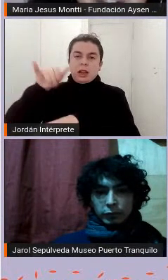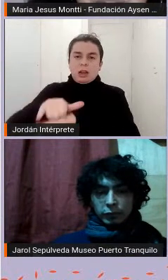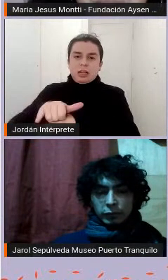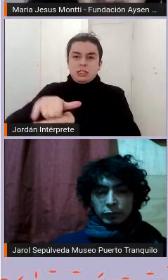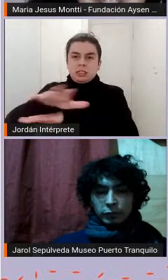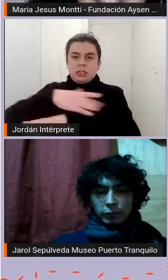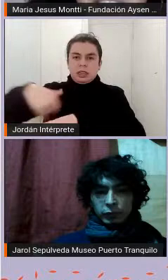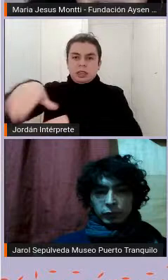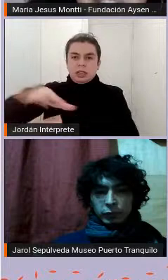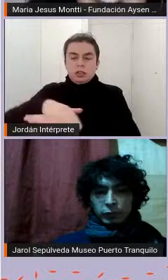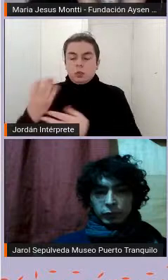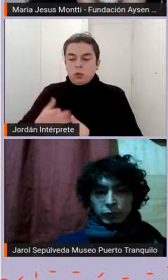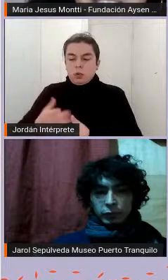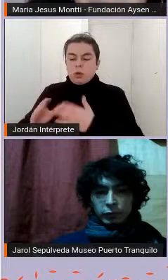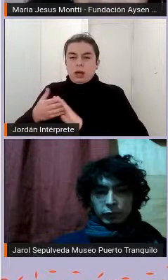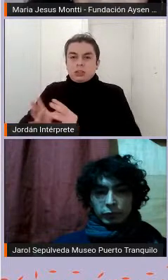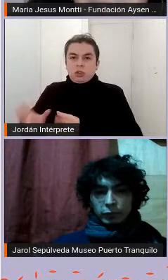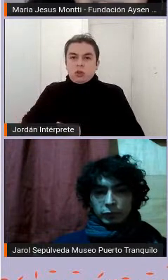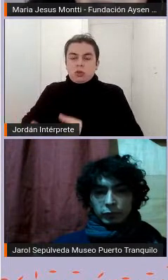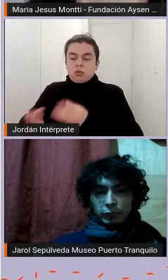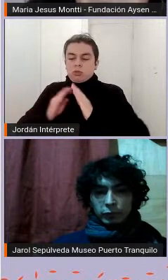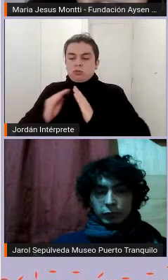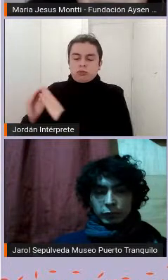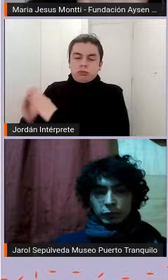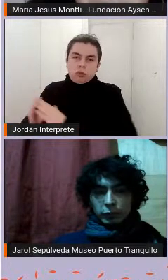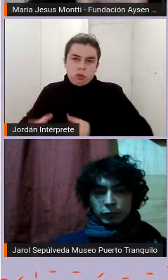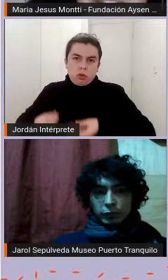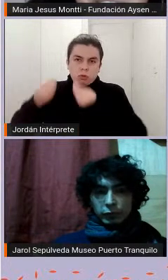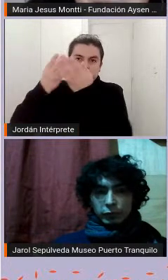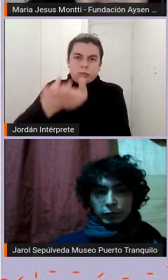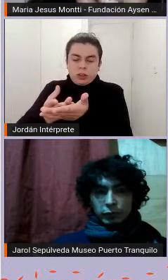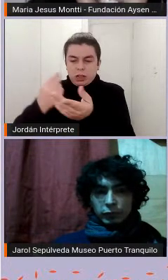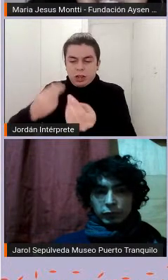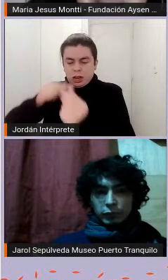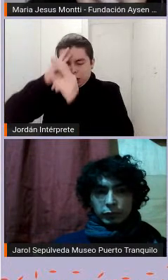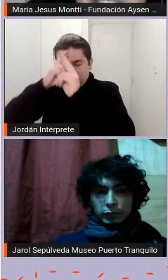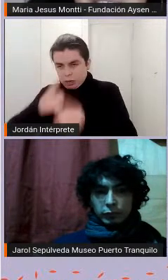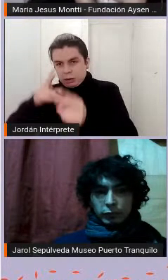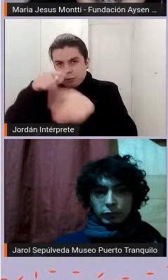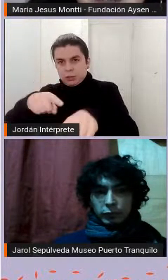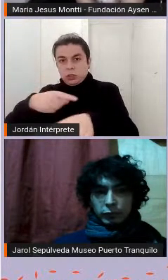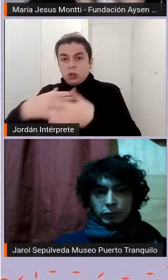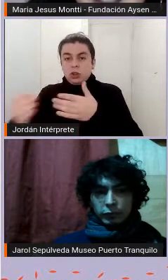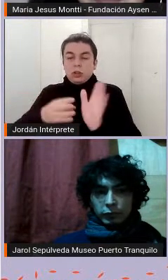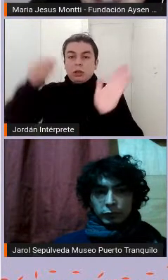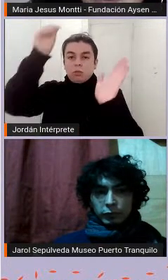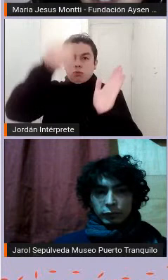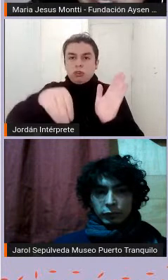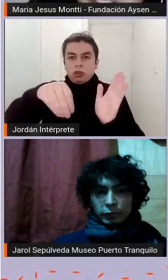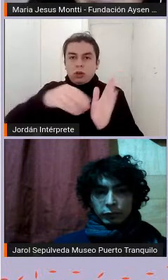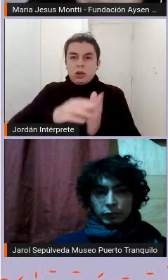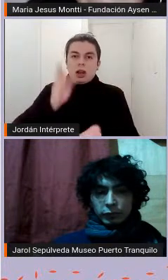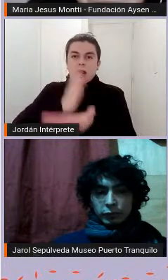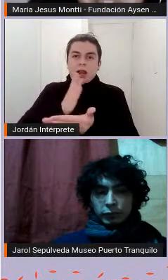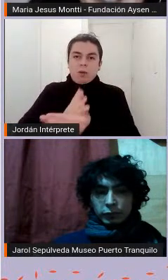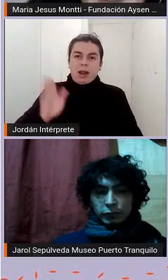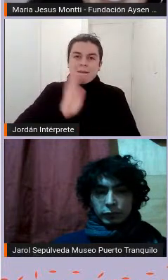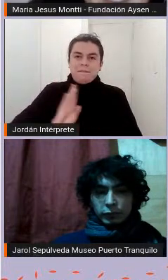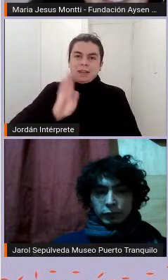y exhibición de un esqueleto de ballena 6 al interior de la Escuela Básica Gabriela Mistral de la localidad de Puerto Río